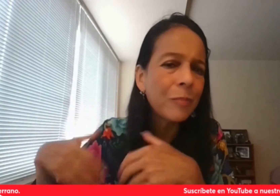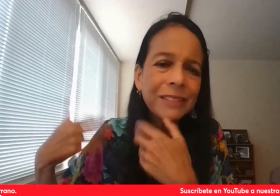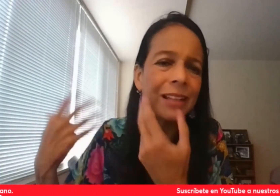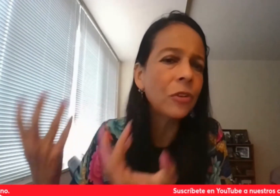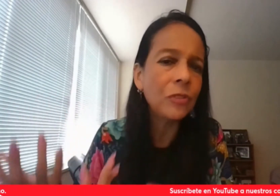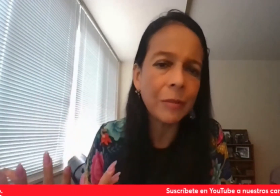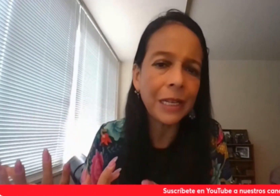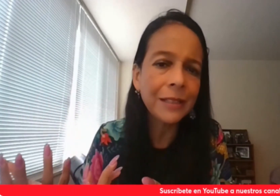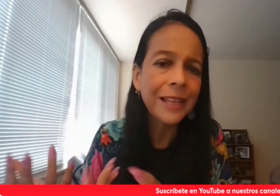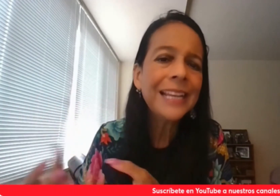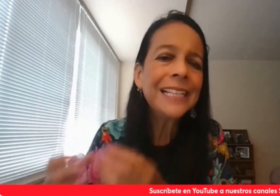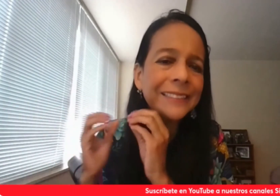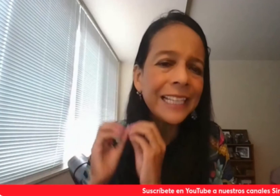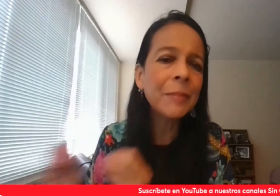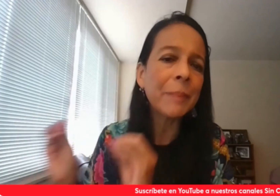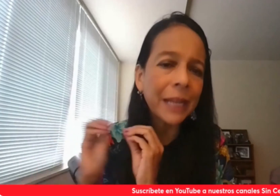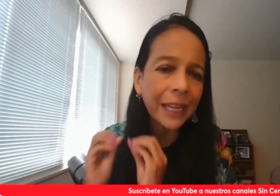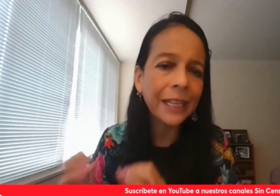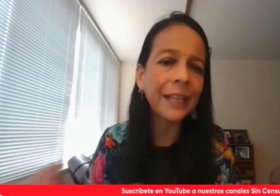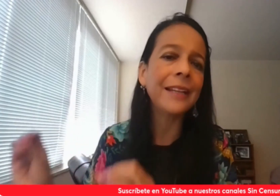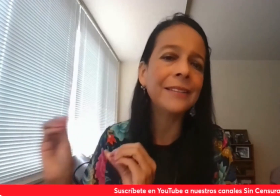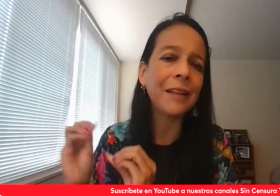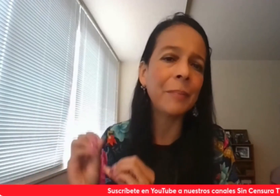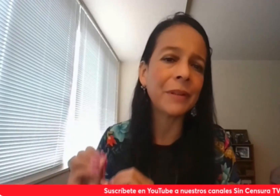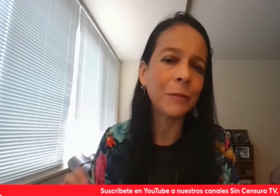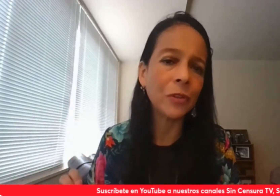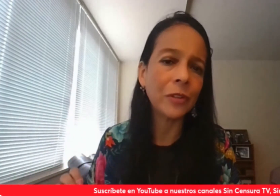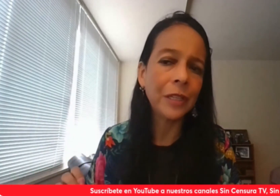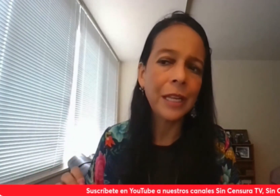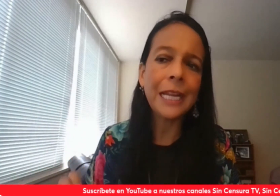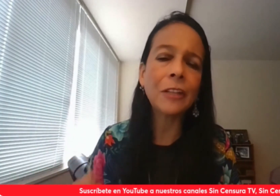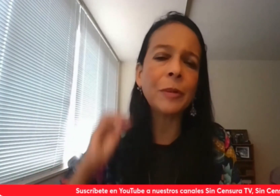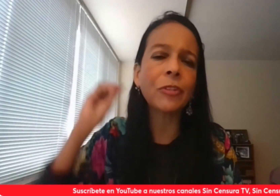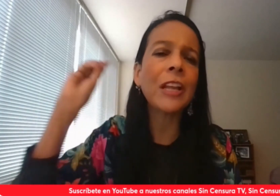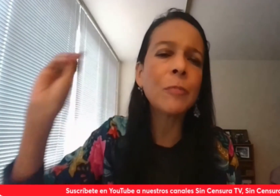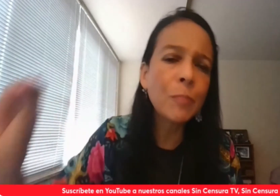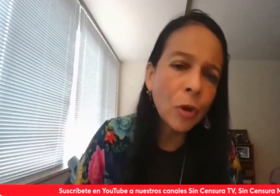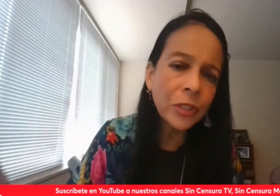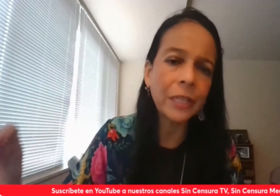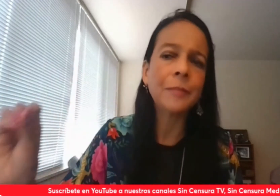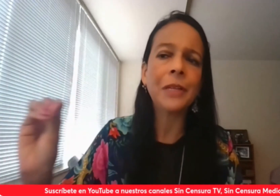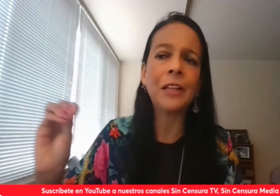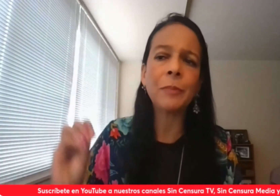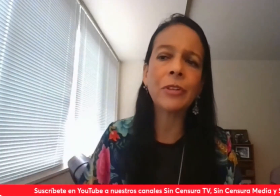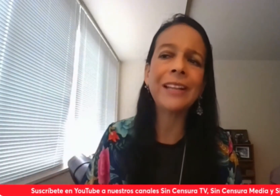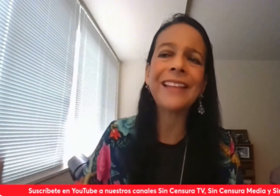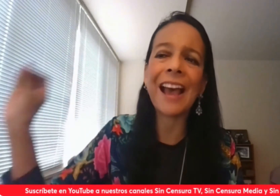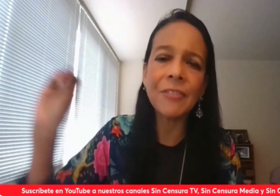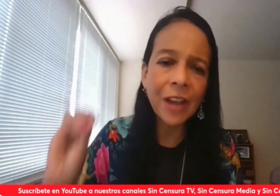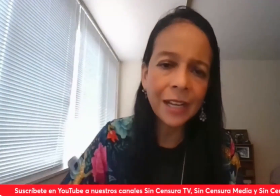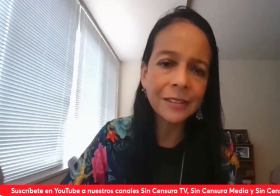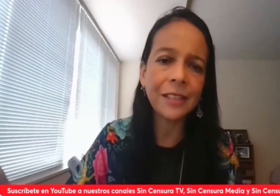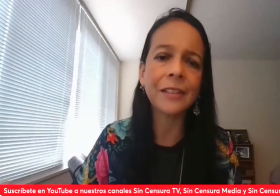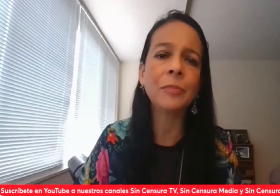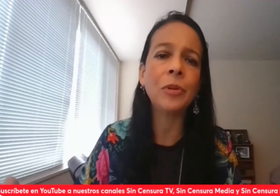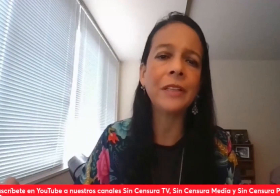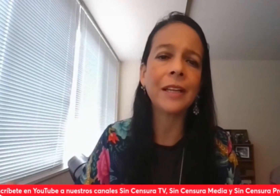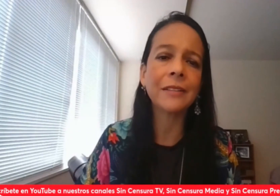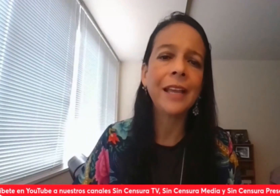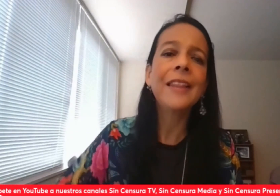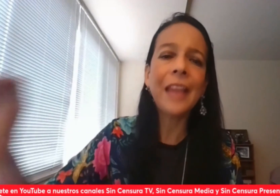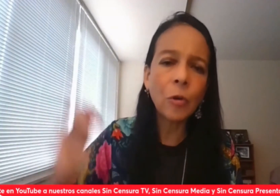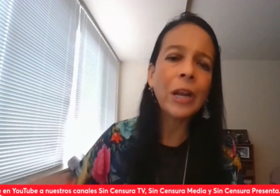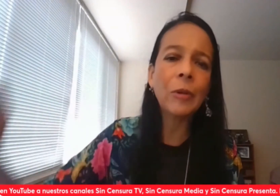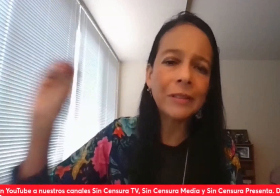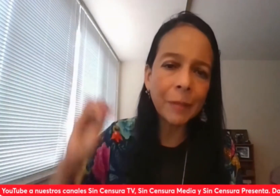coberturas a los más altos niveles sirve para generar esta percepción. Y las personas votan y las personas avalan ciertas